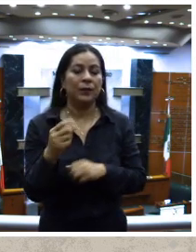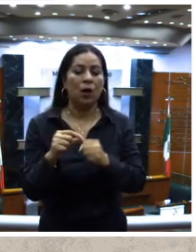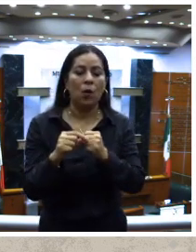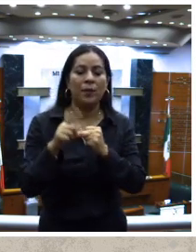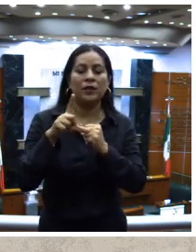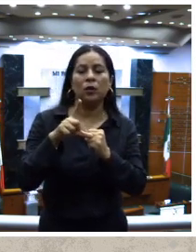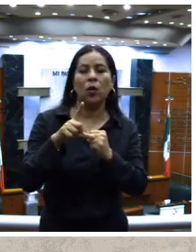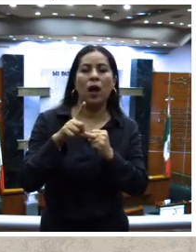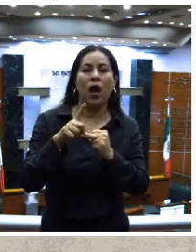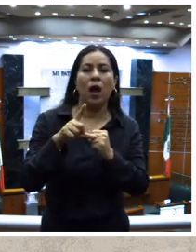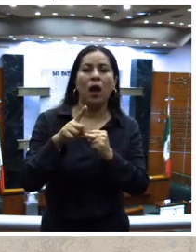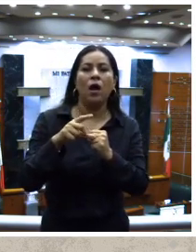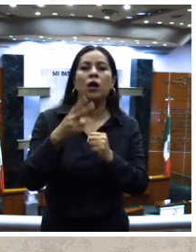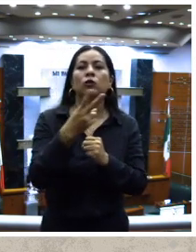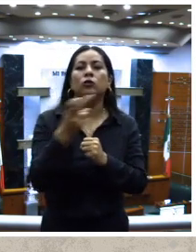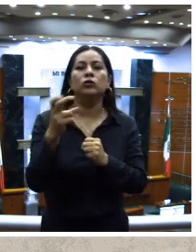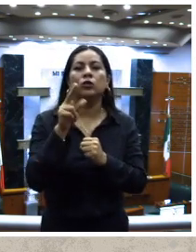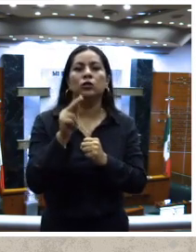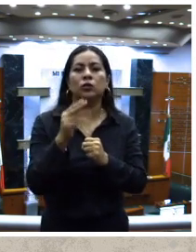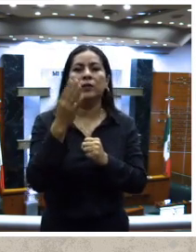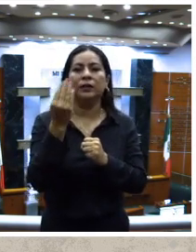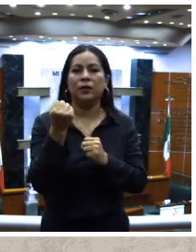1994, aumentó a